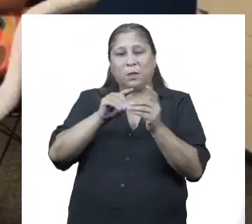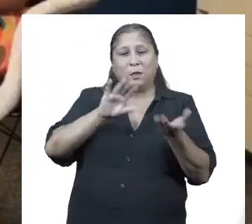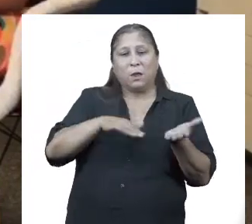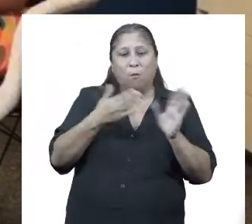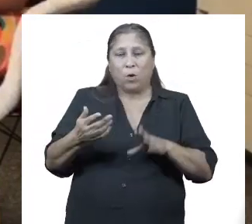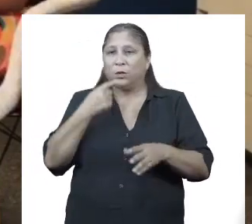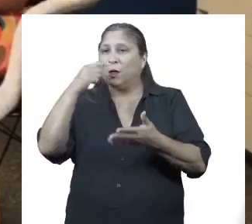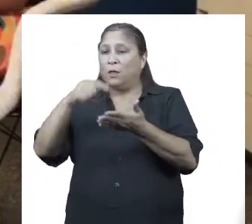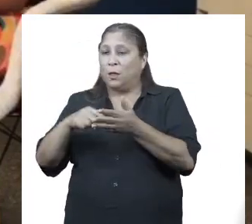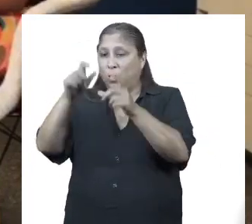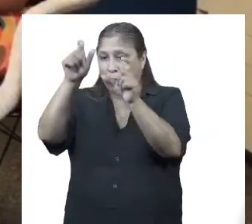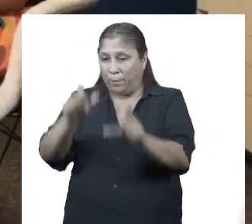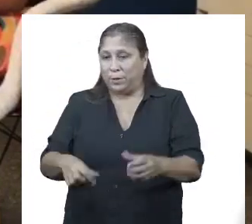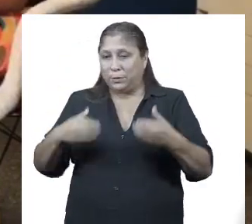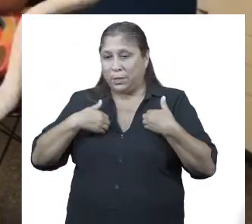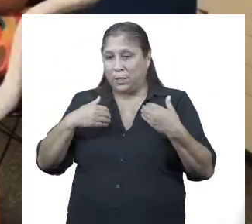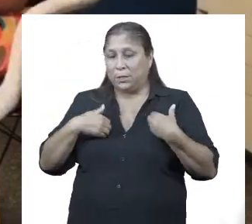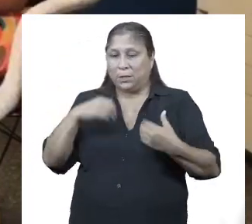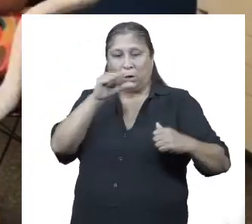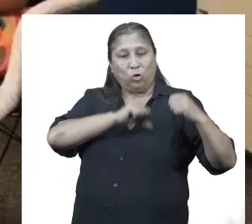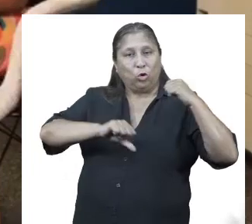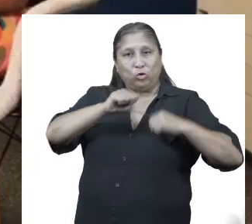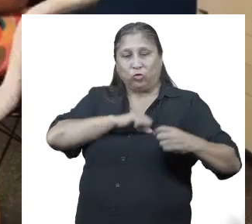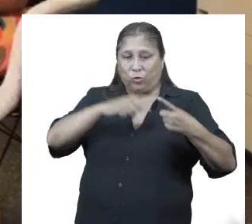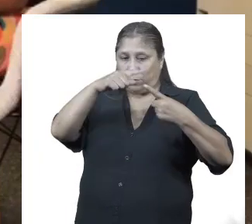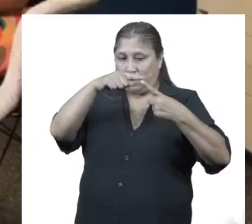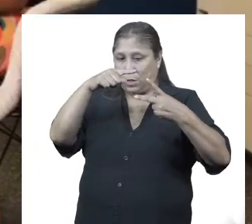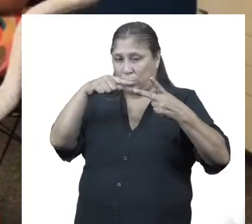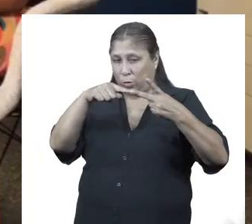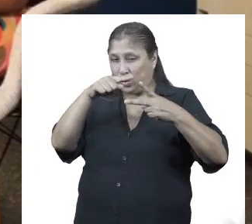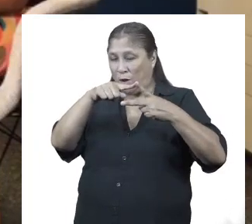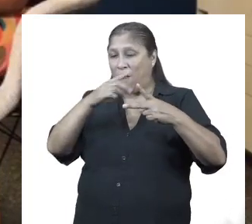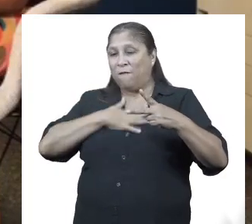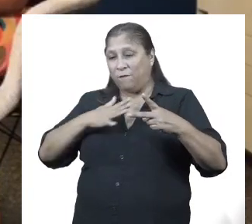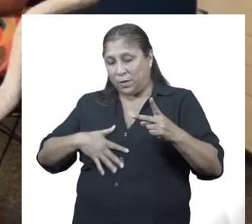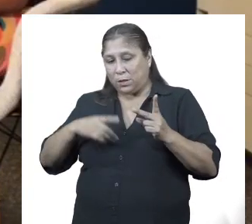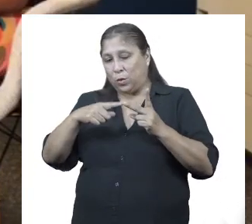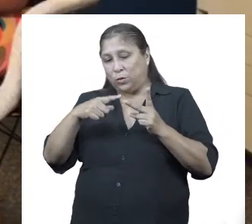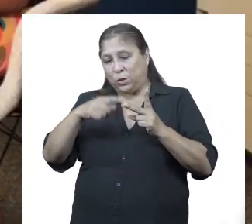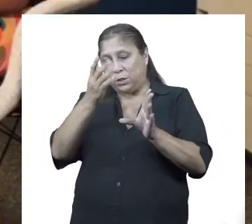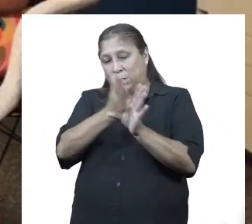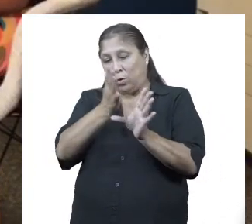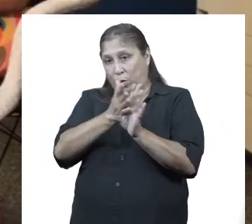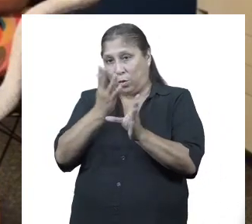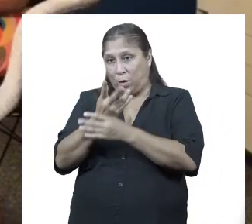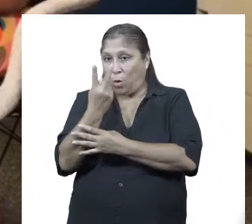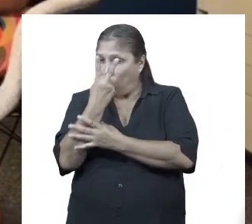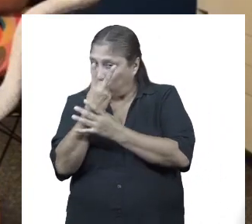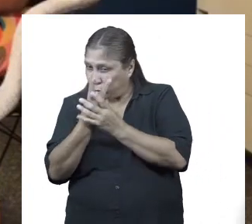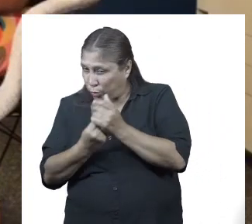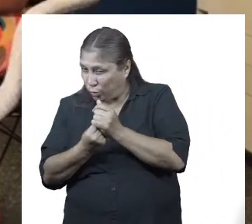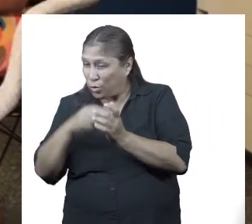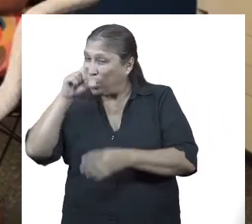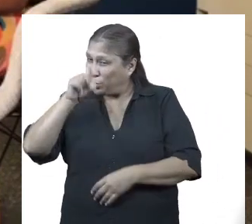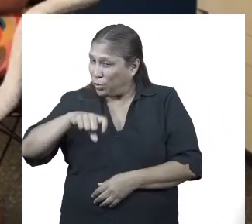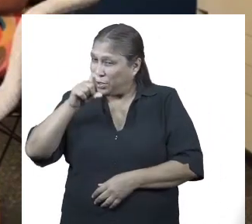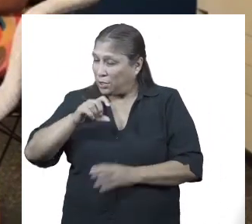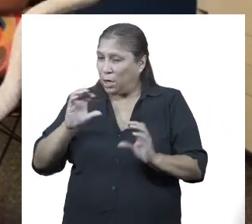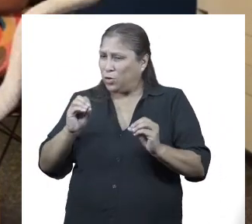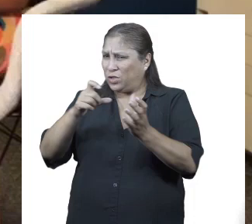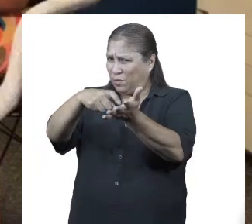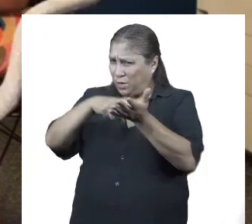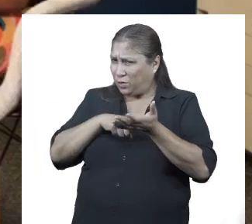refirió que esta persona tenga que estar padeciendo sufrimientos físicos y psicológicos. Dice, ¿ambos aspectos son